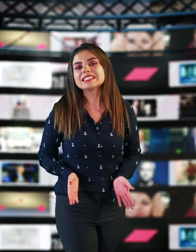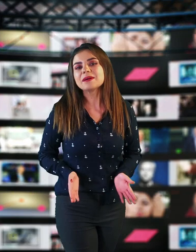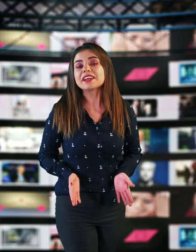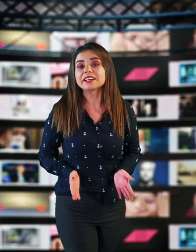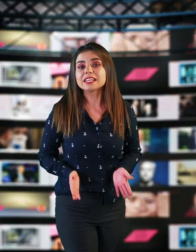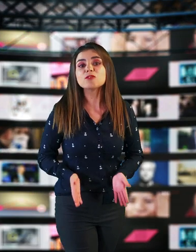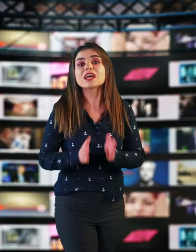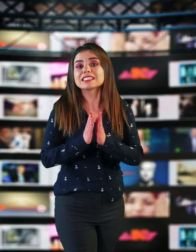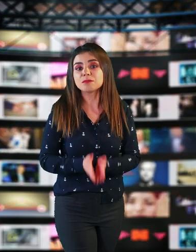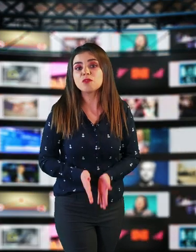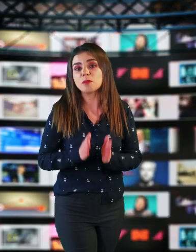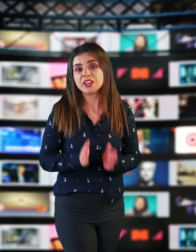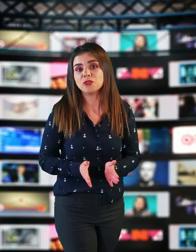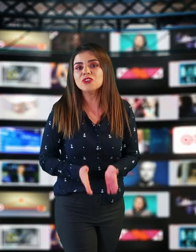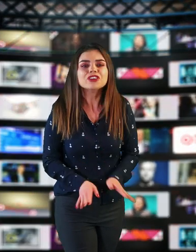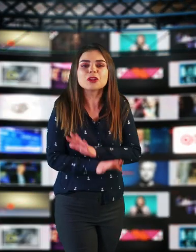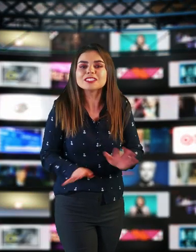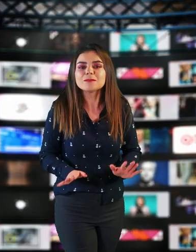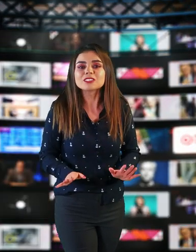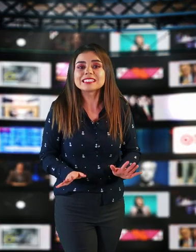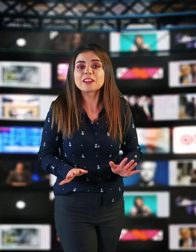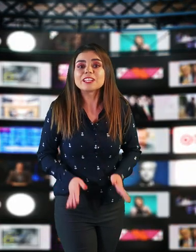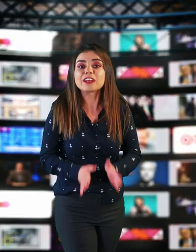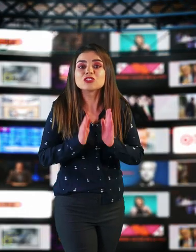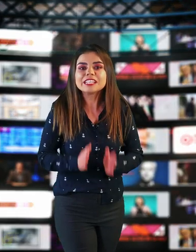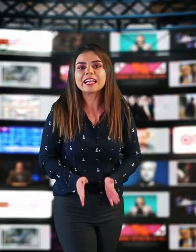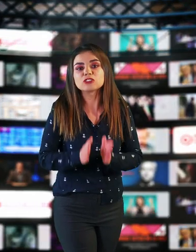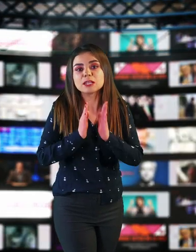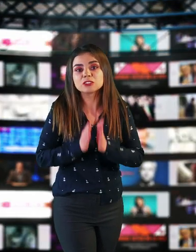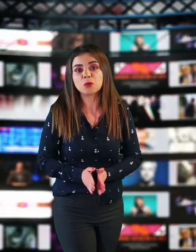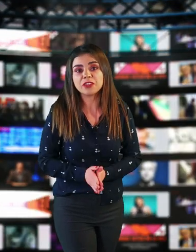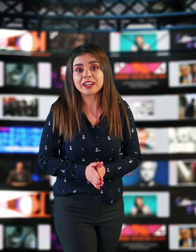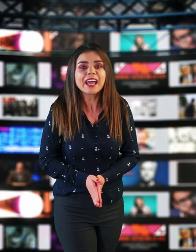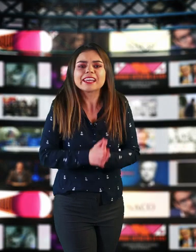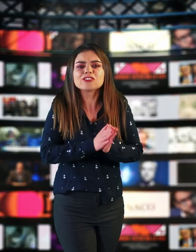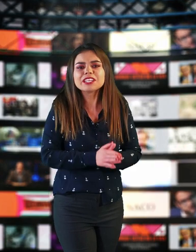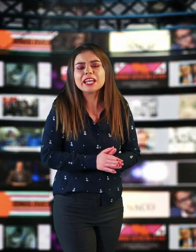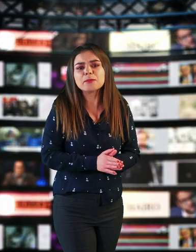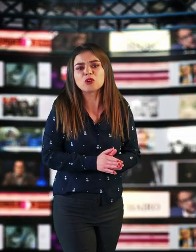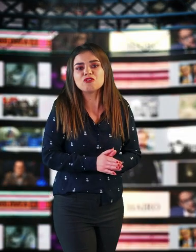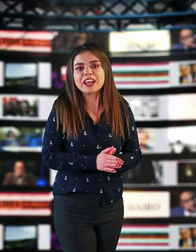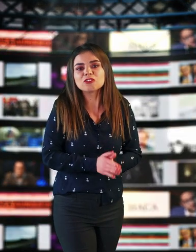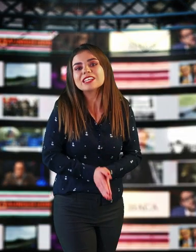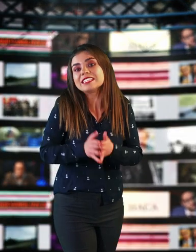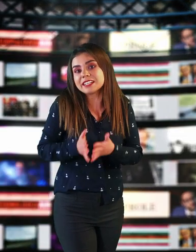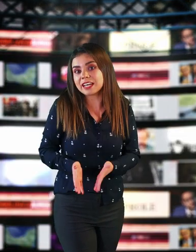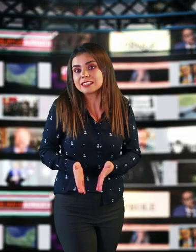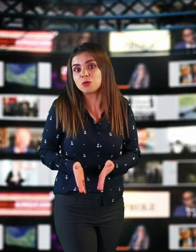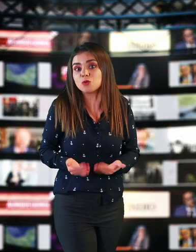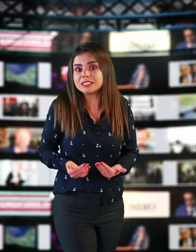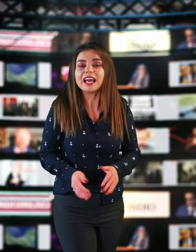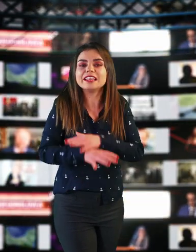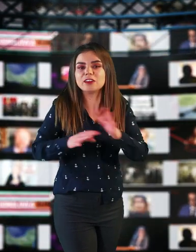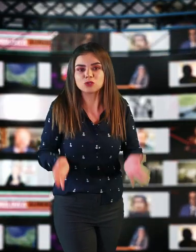Pues esta semana regresamos a semáforo amarillo. Todos estamos cansados de que nos digan que nos tenemos que cuidar, que nos señalen que por confiarnos es arriesgar